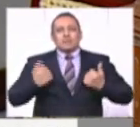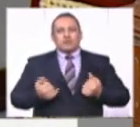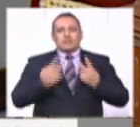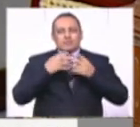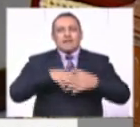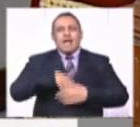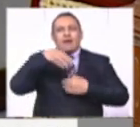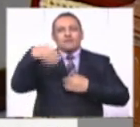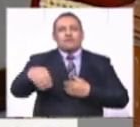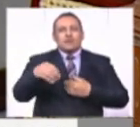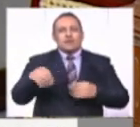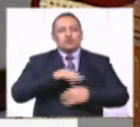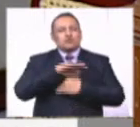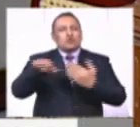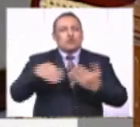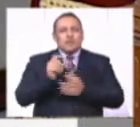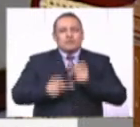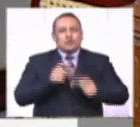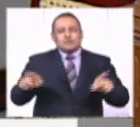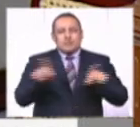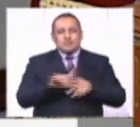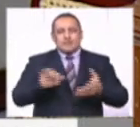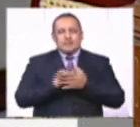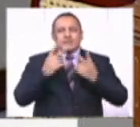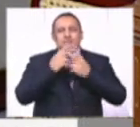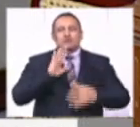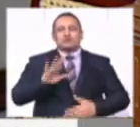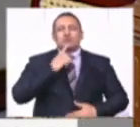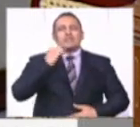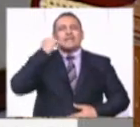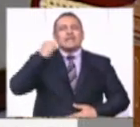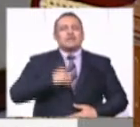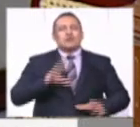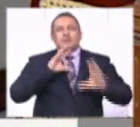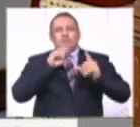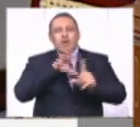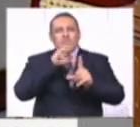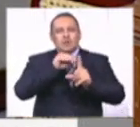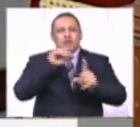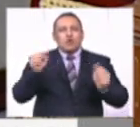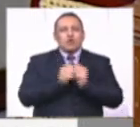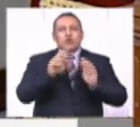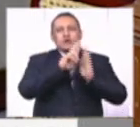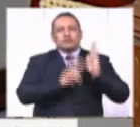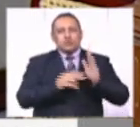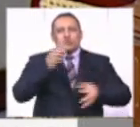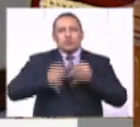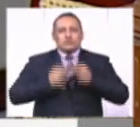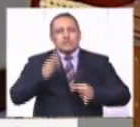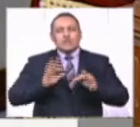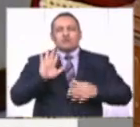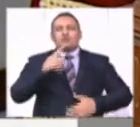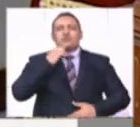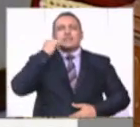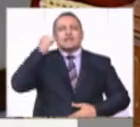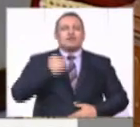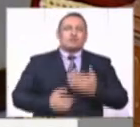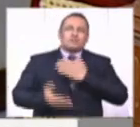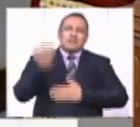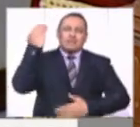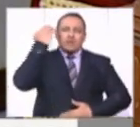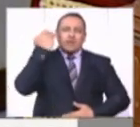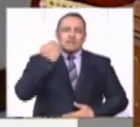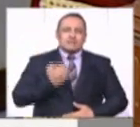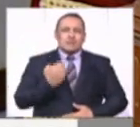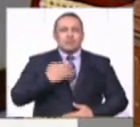externa todos los ciudadanos están en el derecho de criticar las resoluciones judiciales desde el derecho romano